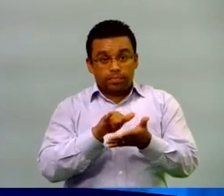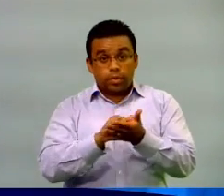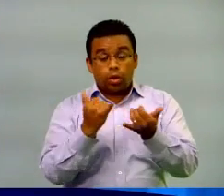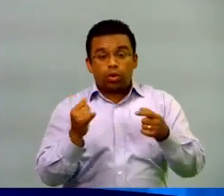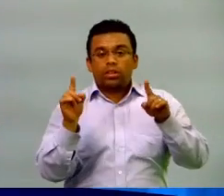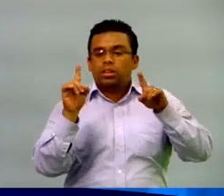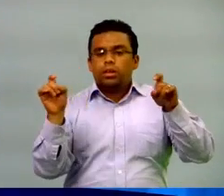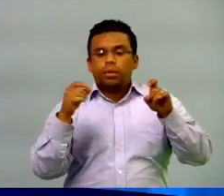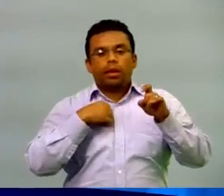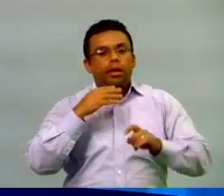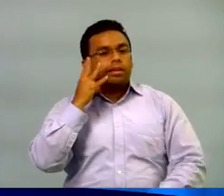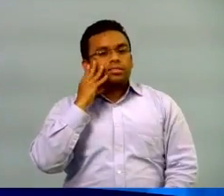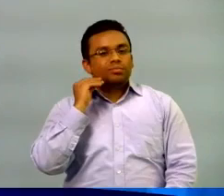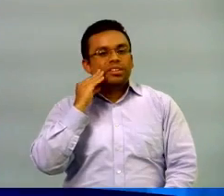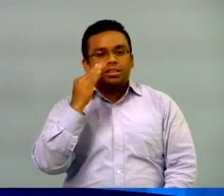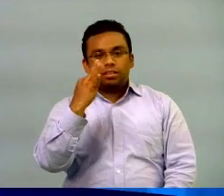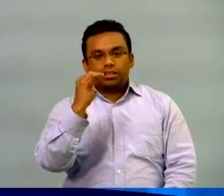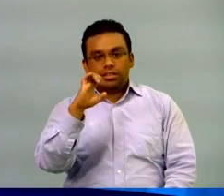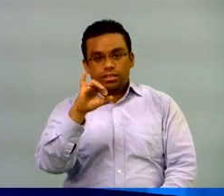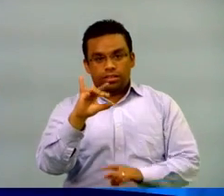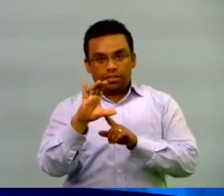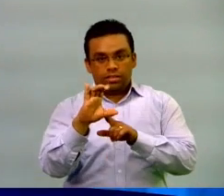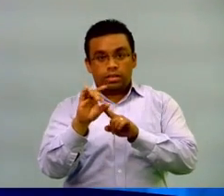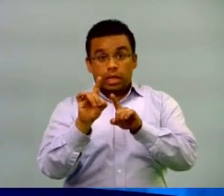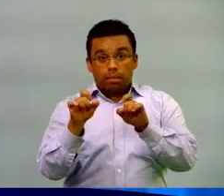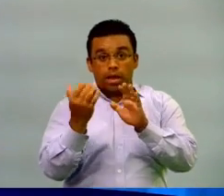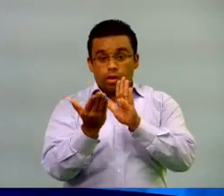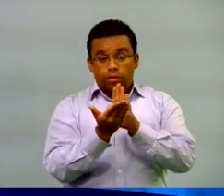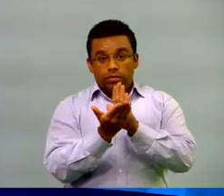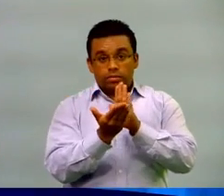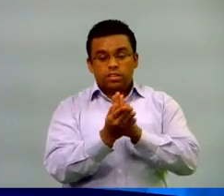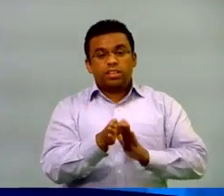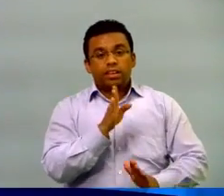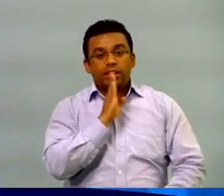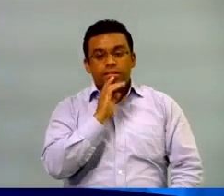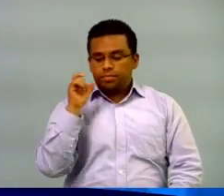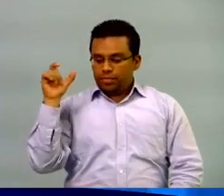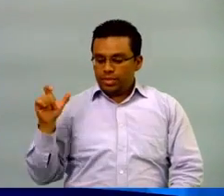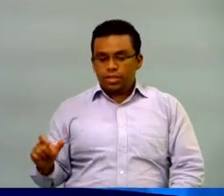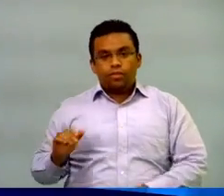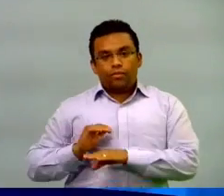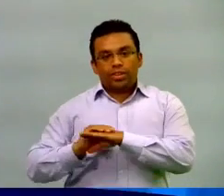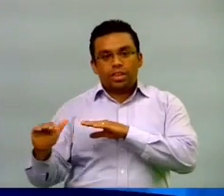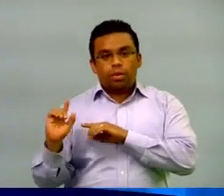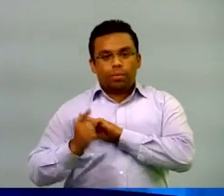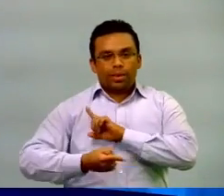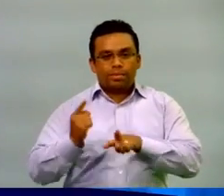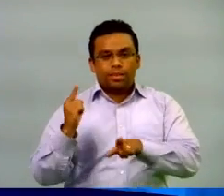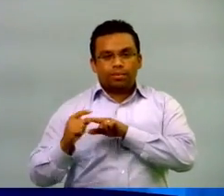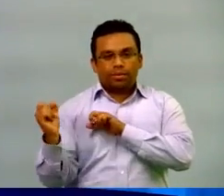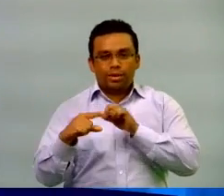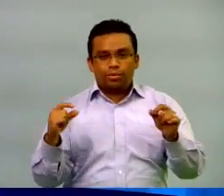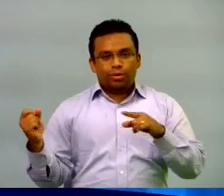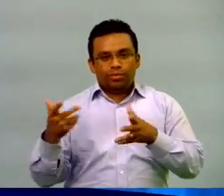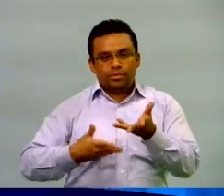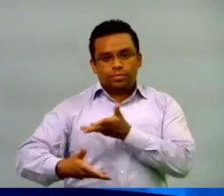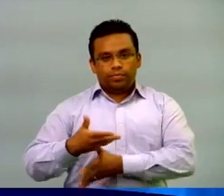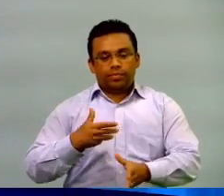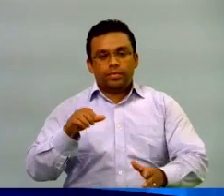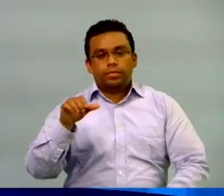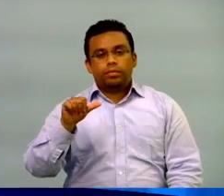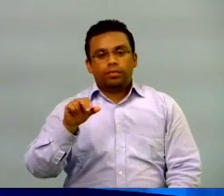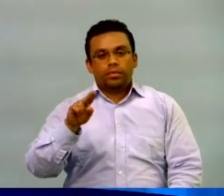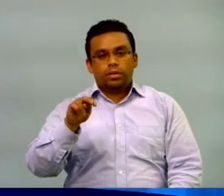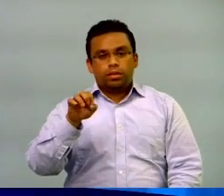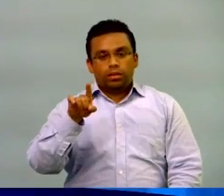para ello tenemos un invitado muy especial que nos va a servir de moderador. Se trata de Andrés Muñoz, él es el director de planeación